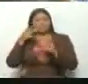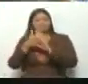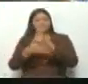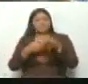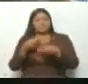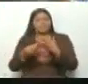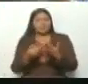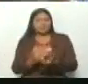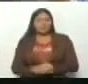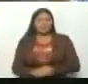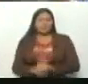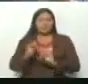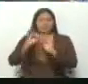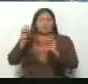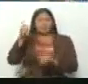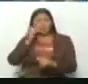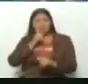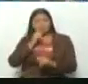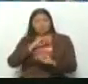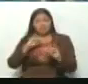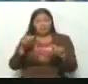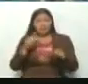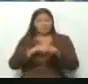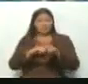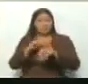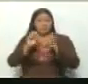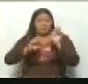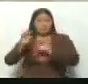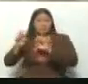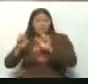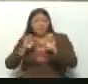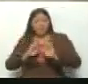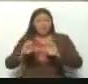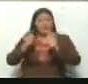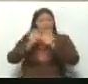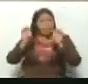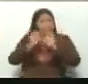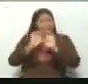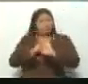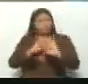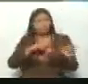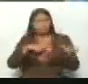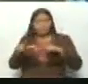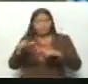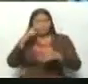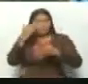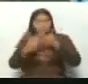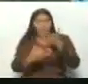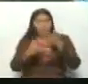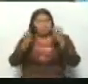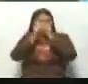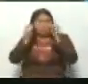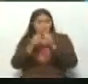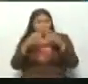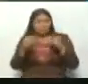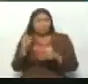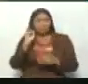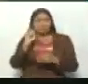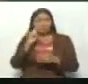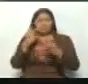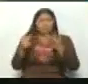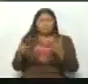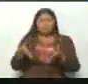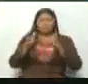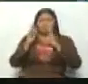Bueno, el mismo sábado ya habían brigadas que estaban diagnosticando sus escuelas y vaciando en el sistema todos los requerimientos de insumos y